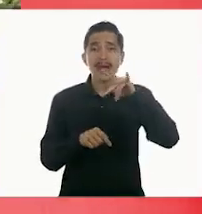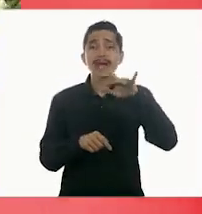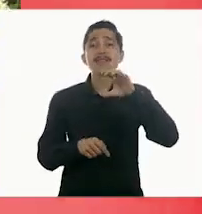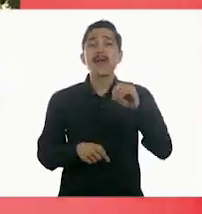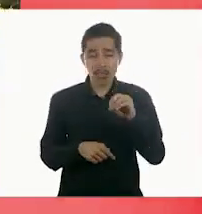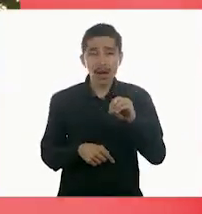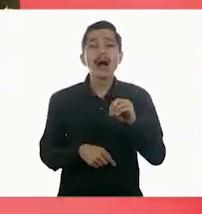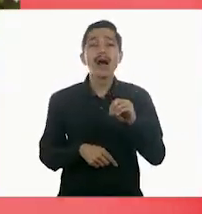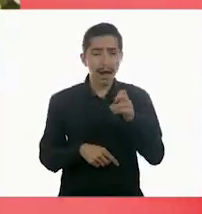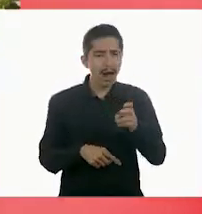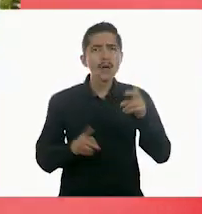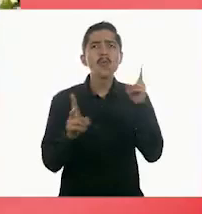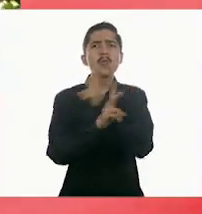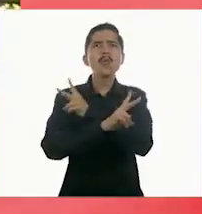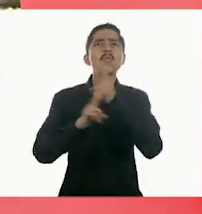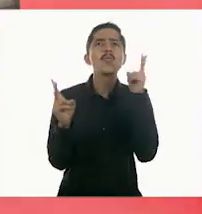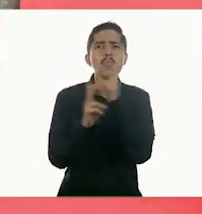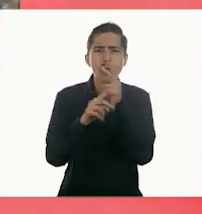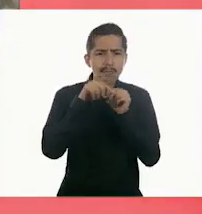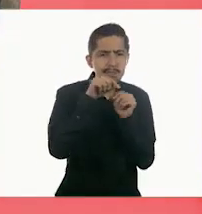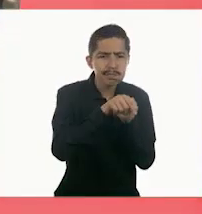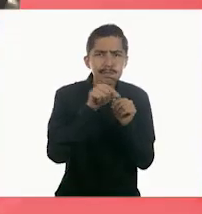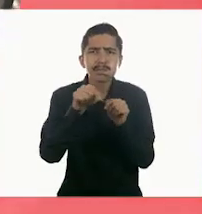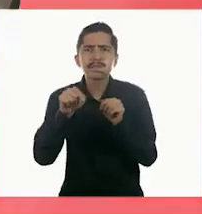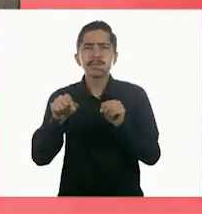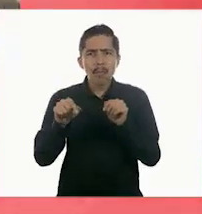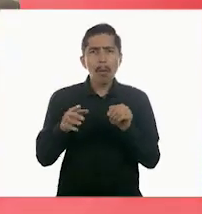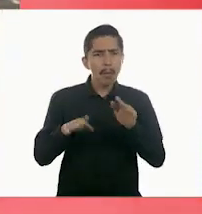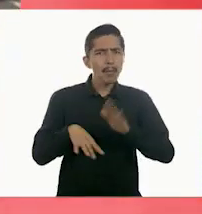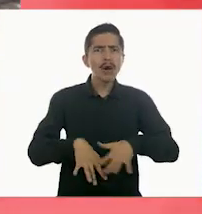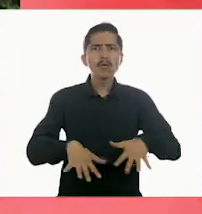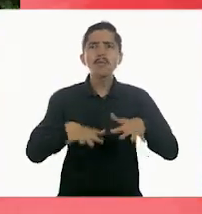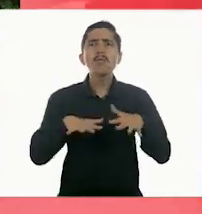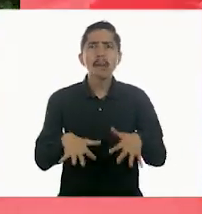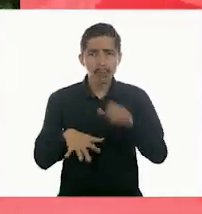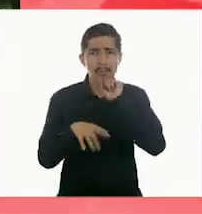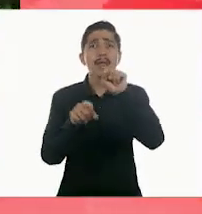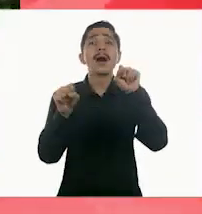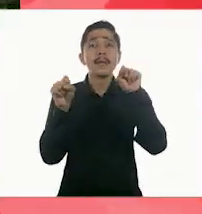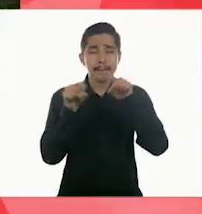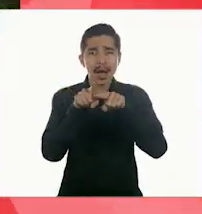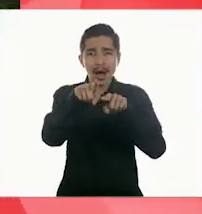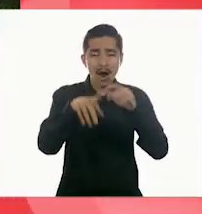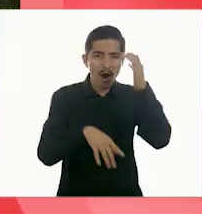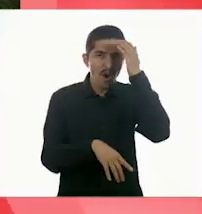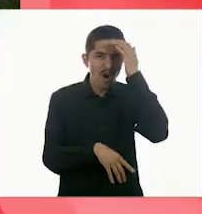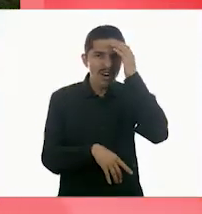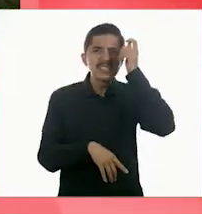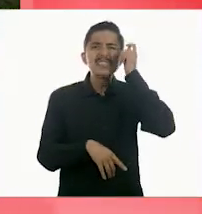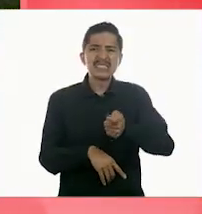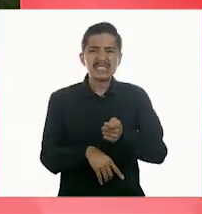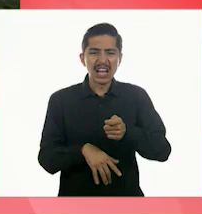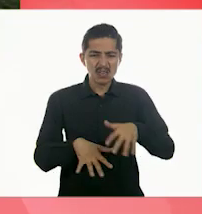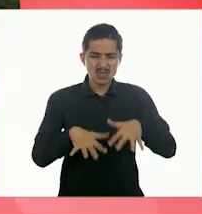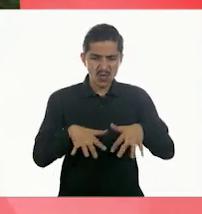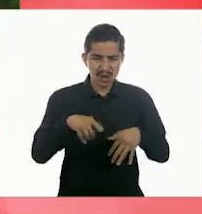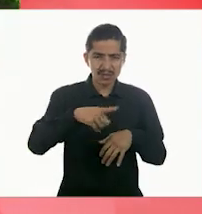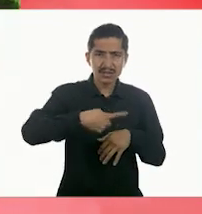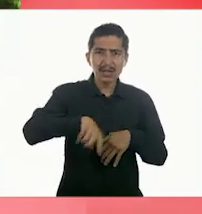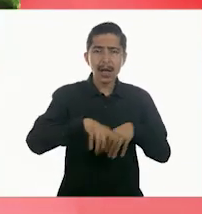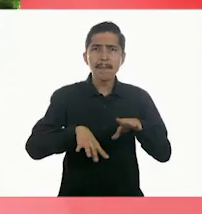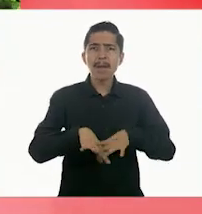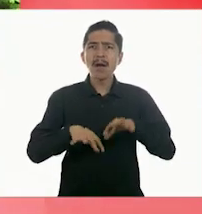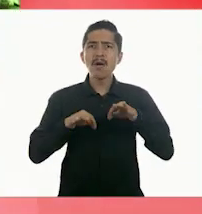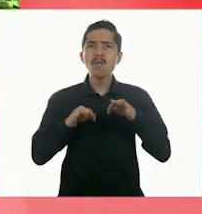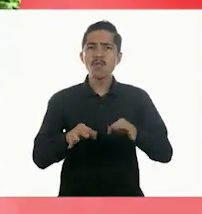libre y en un entorno selvático indescriptible. Así, conocemos la estela del hombre barbado, personaje